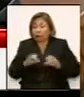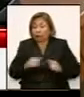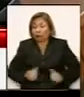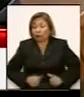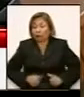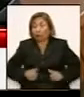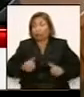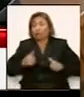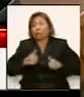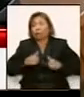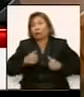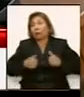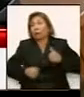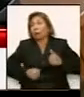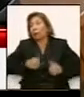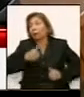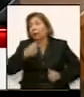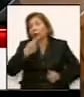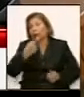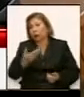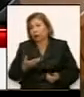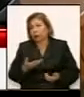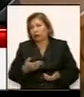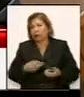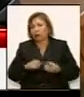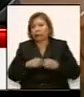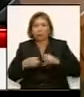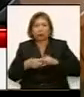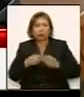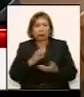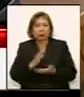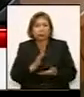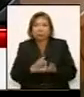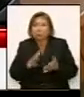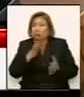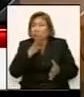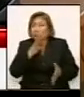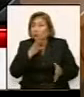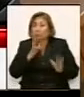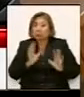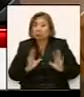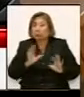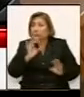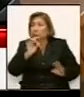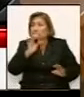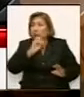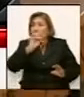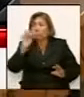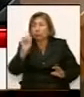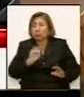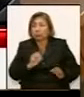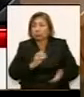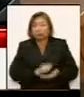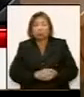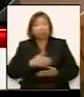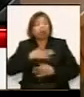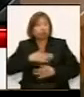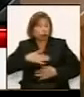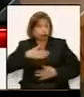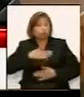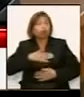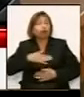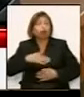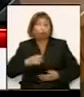ahora cuál es el problema el caso 85 por ciento de estas mismas personas nos indicaron que reportan los incidentes con satisfactorios